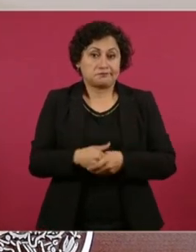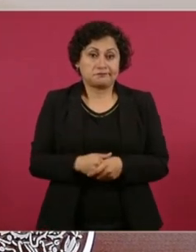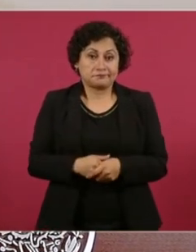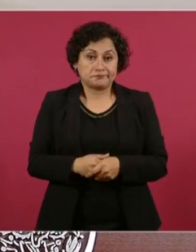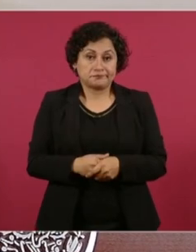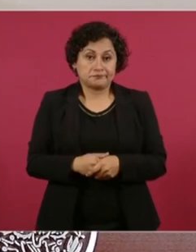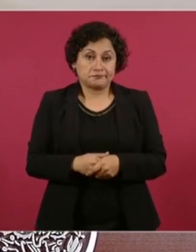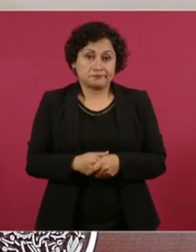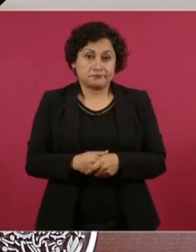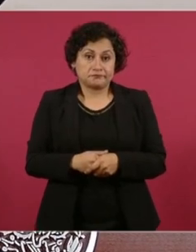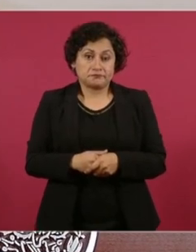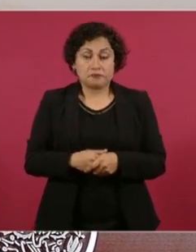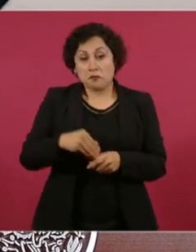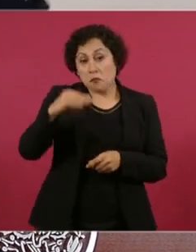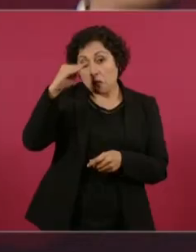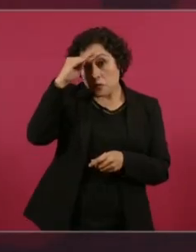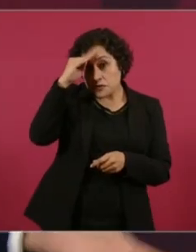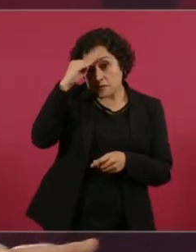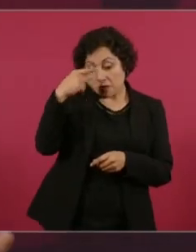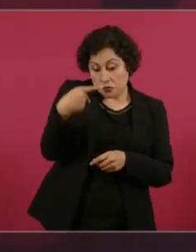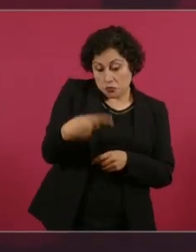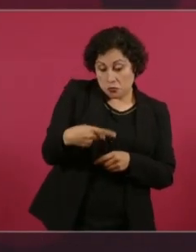es el mismo pensamiento,